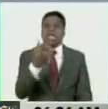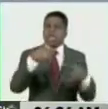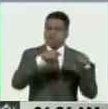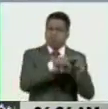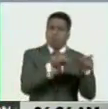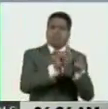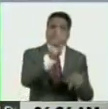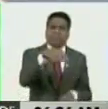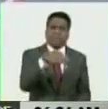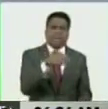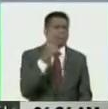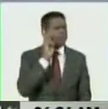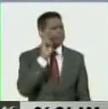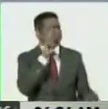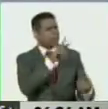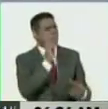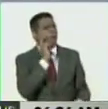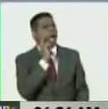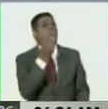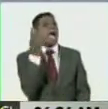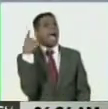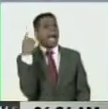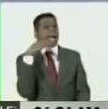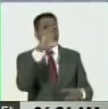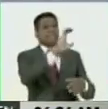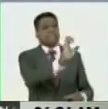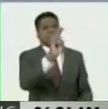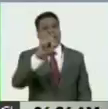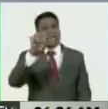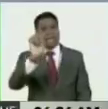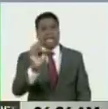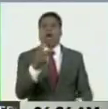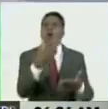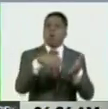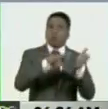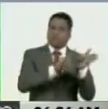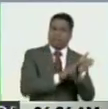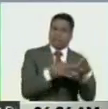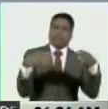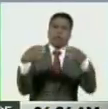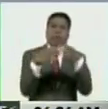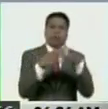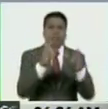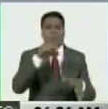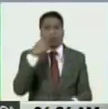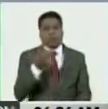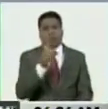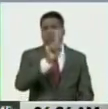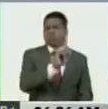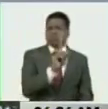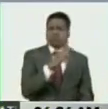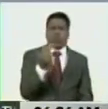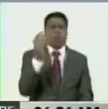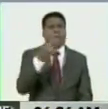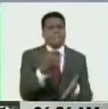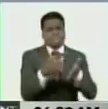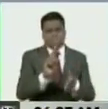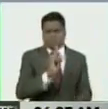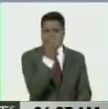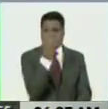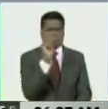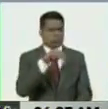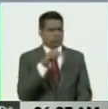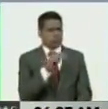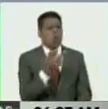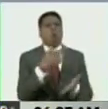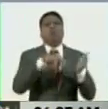parlamentarias, entonces las organizaciones deben ir a un proceso de renovación. Esta no es la primera vez que en Venezuela se hace un